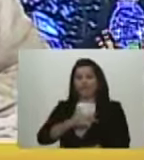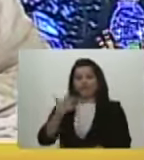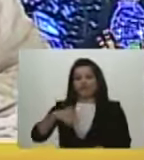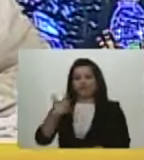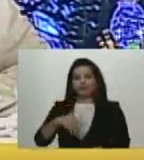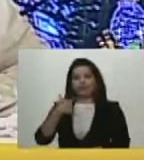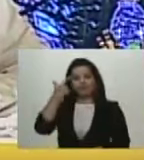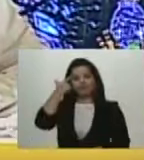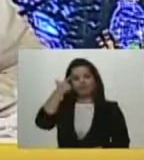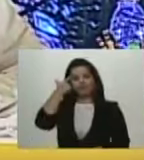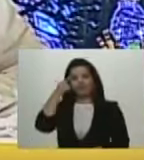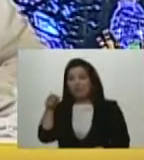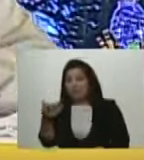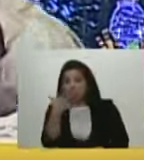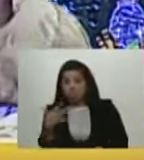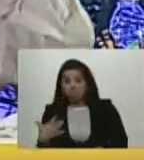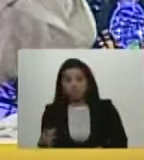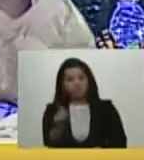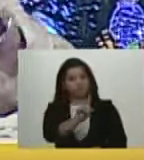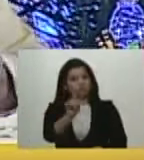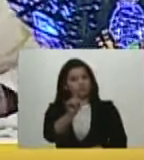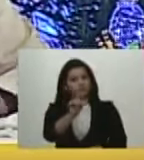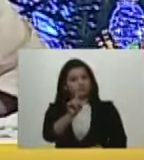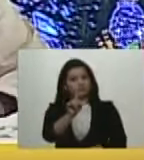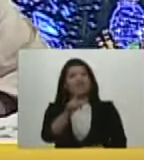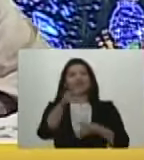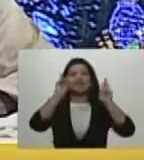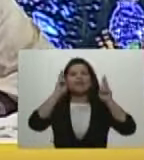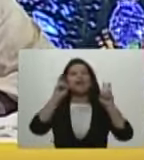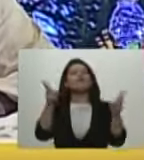No es cualquier cosa hablar de victoria